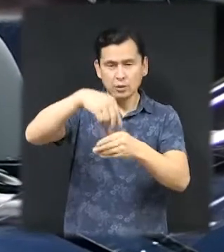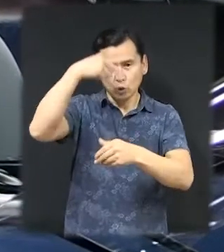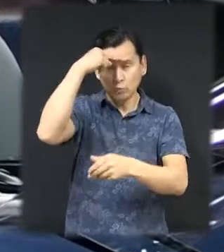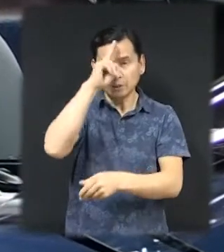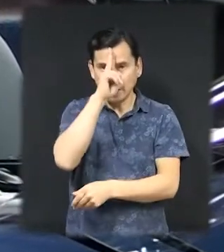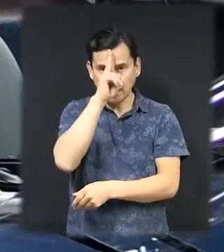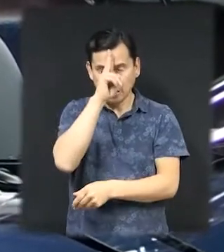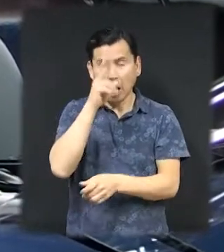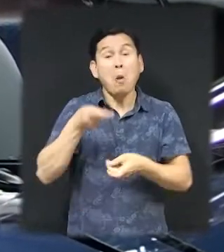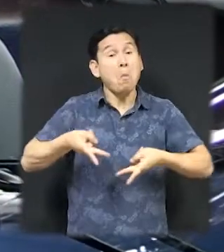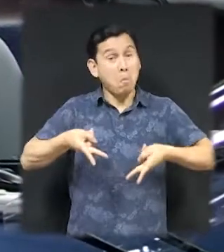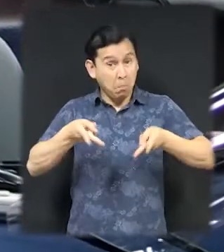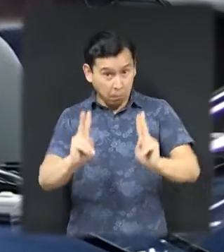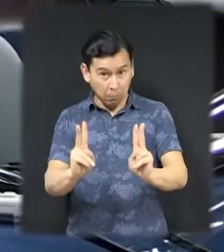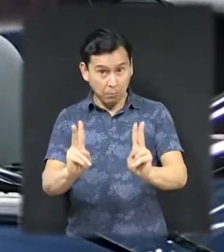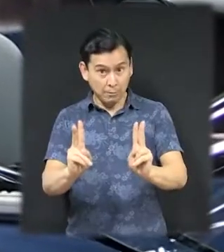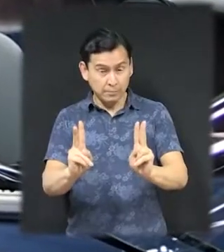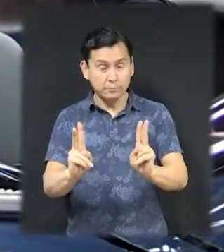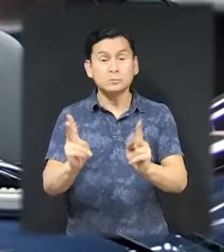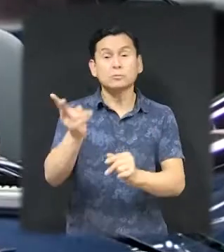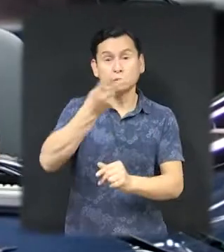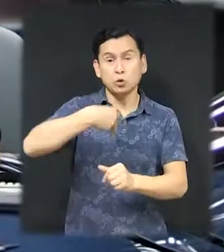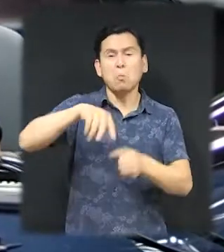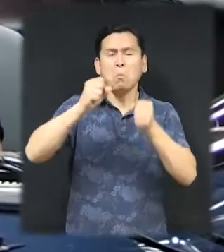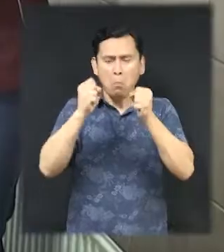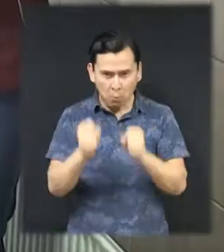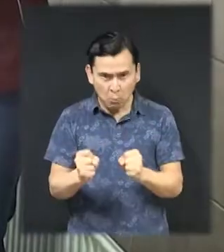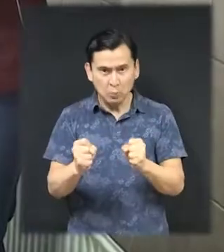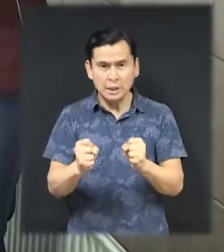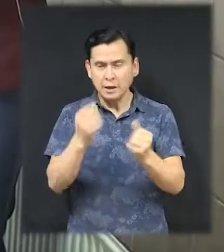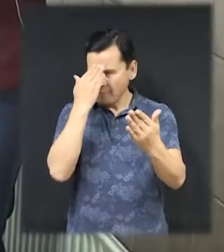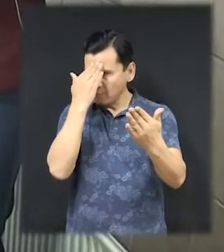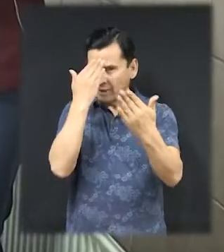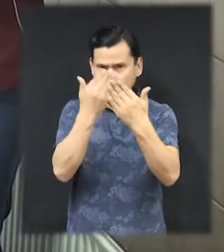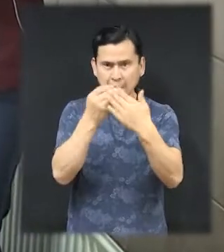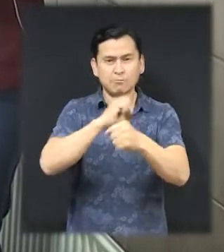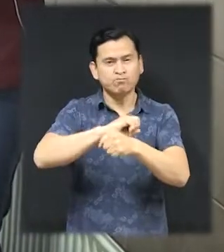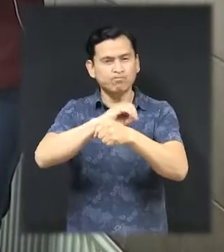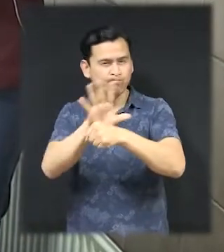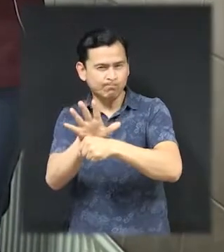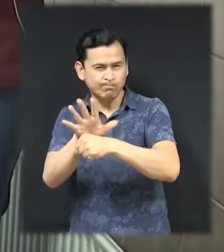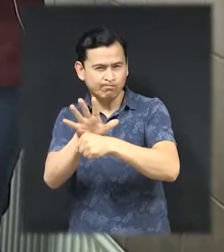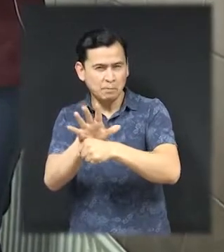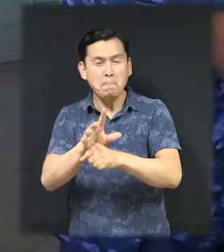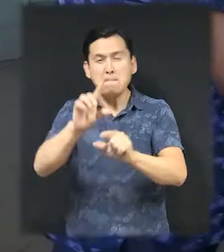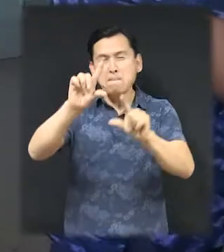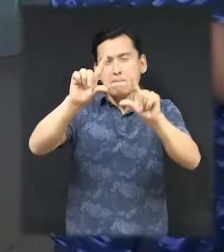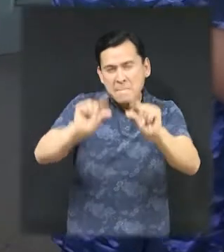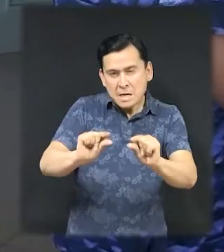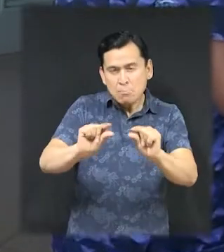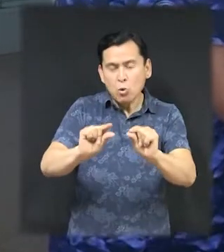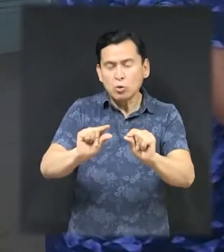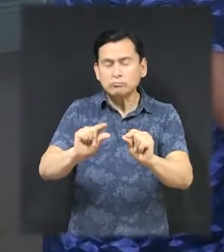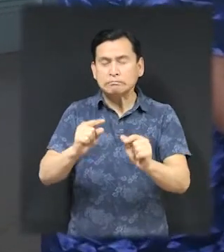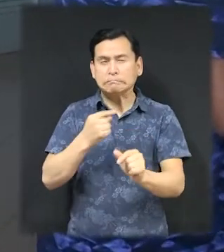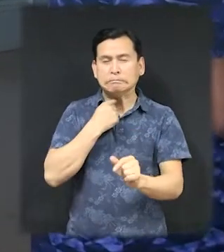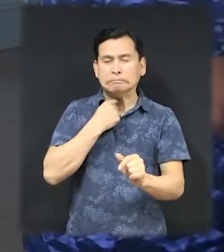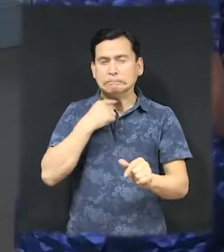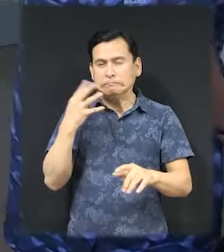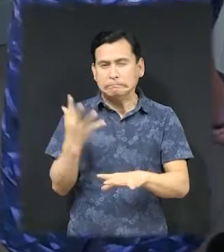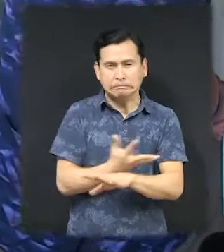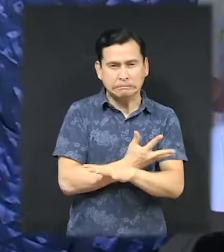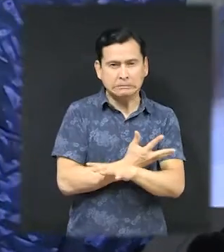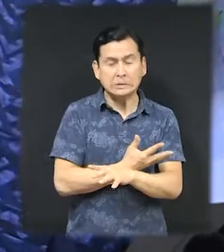entidades dentro del propio establecimiento, nos han permitido que podamos haber enfrentado esta pandemia con